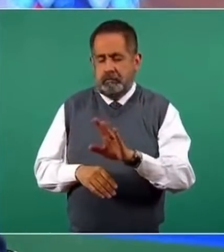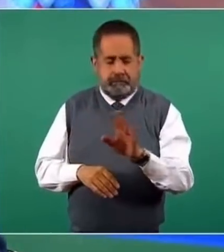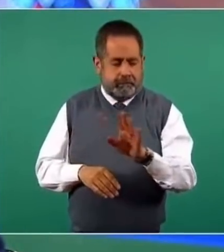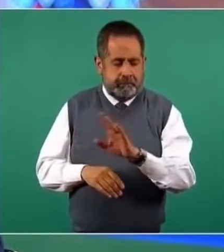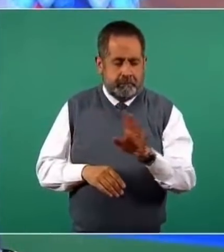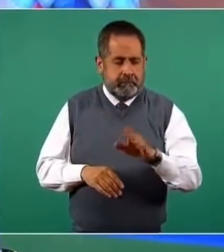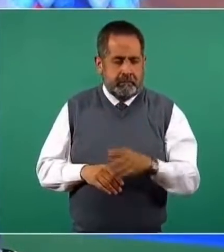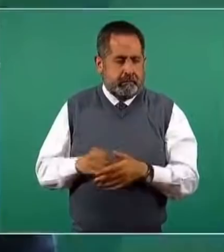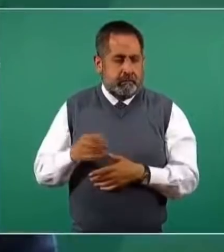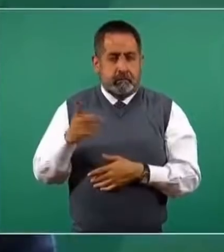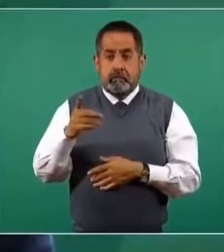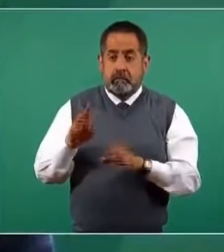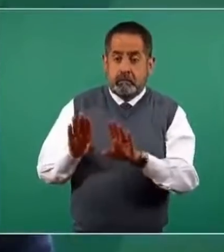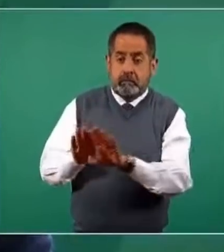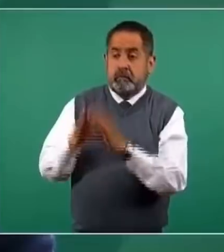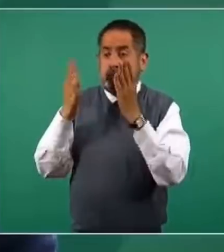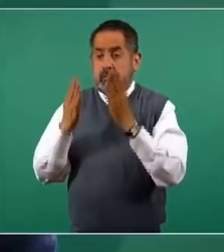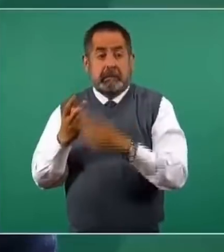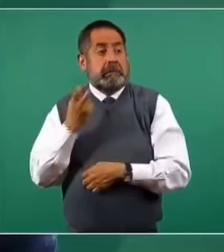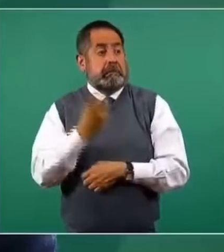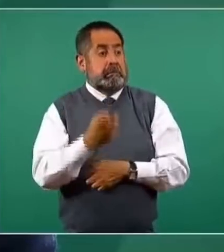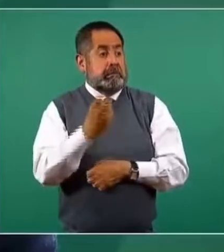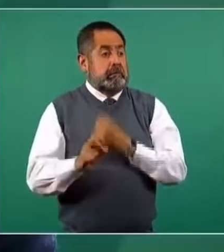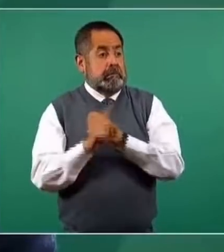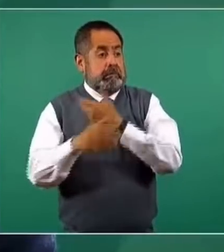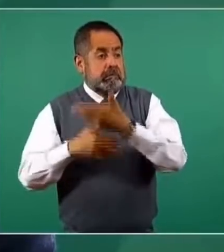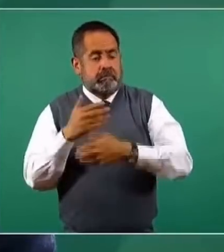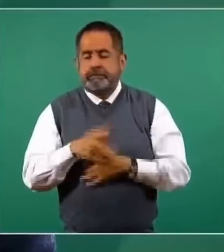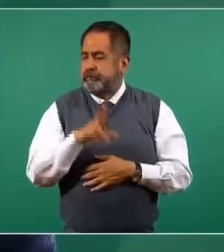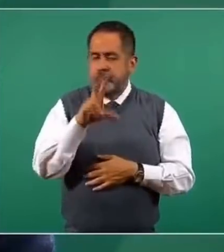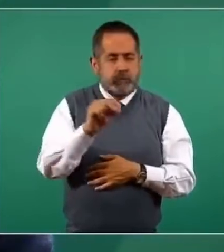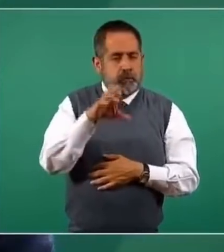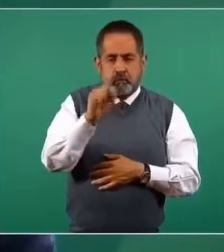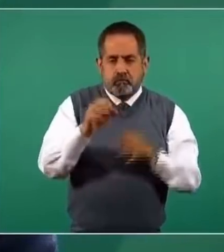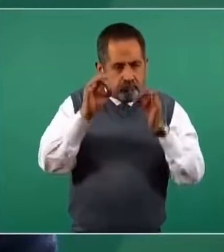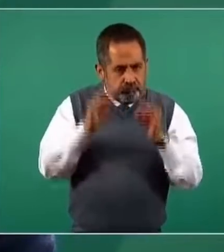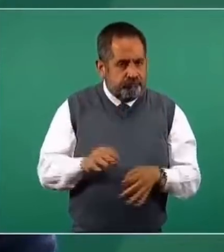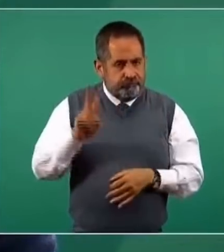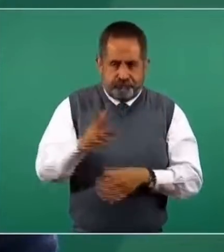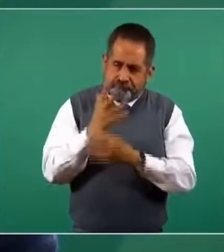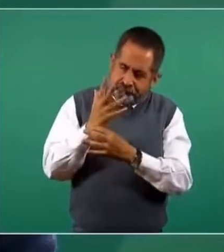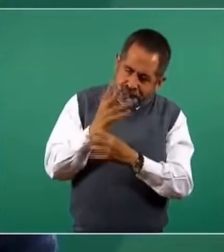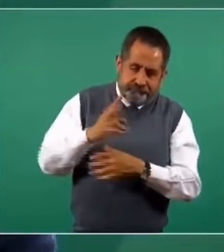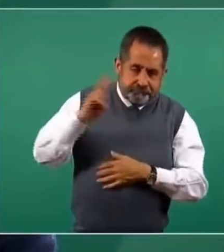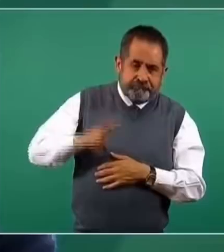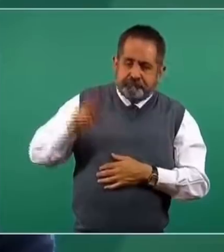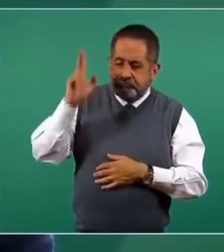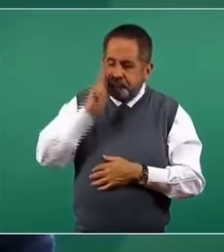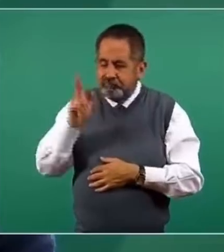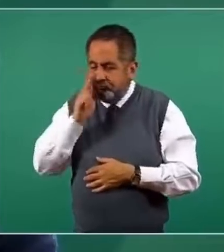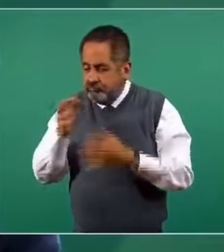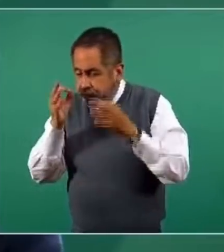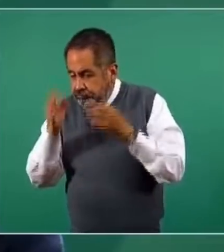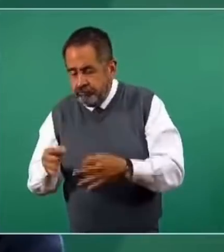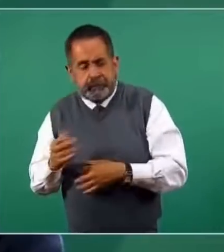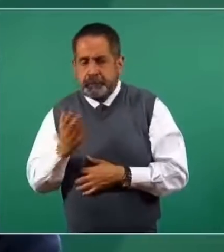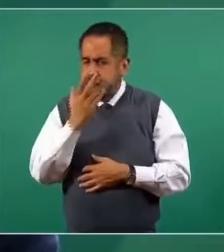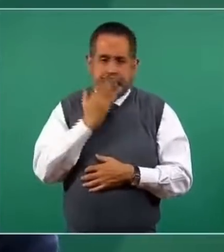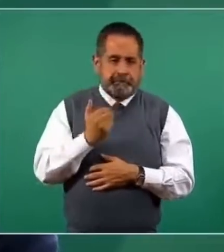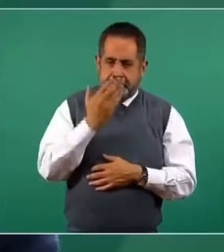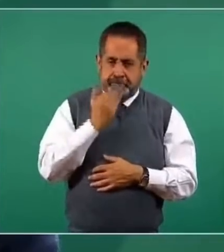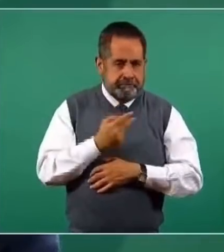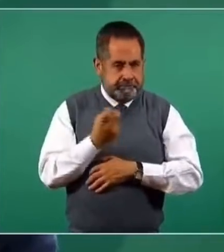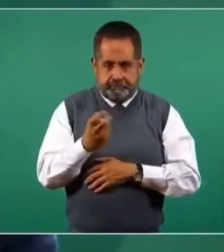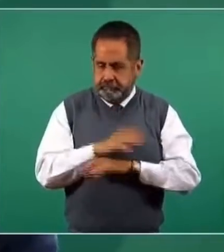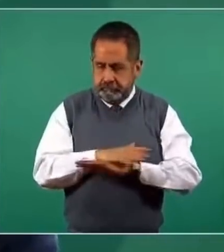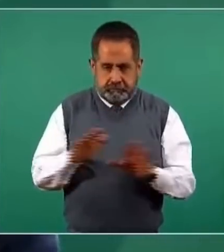consecuencia de abrir las escuelas, no tiene un fundamento técnico. Reitero, no hay evidencia técnica que muestre